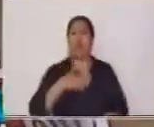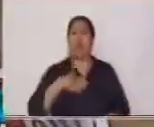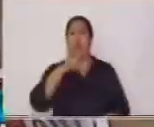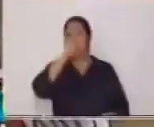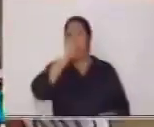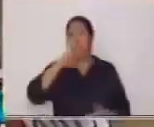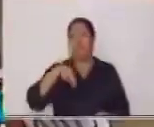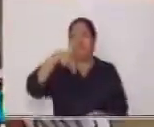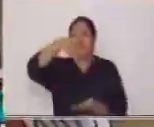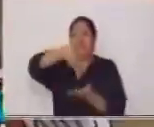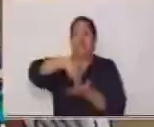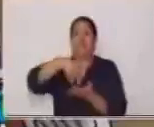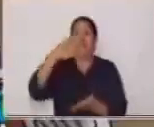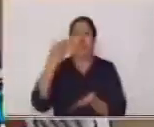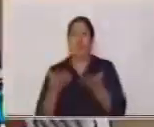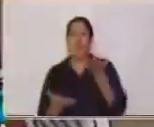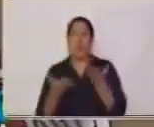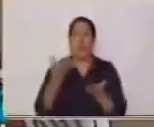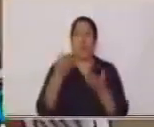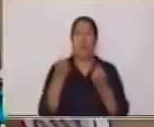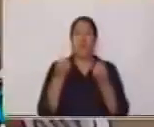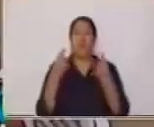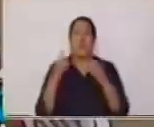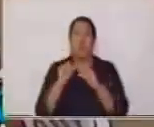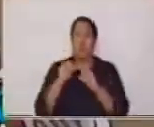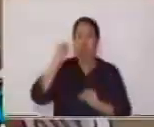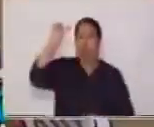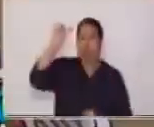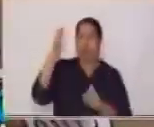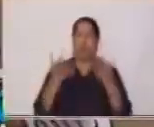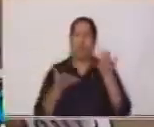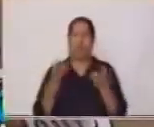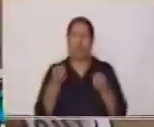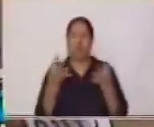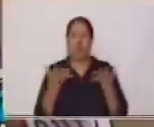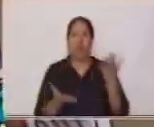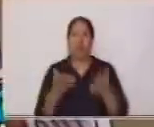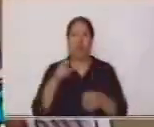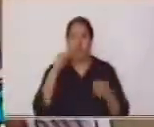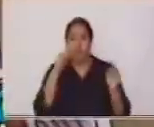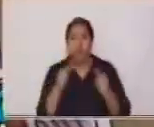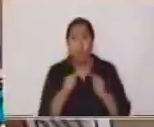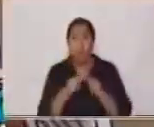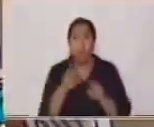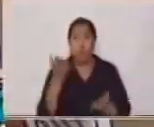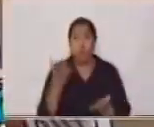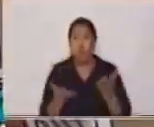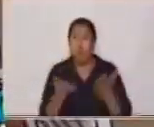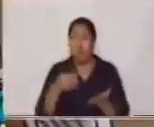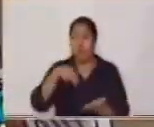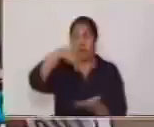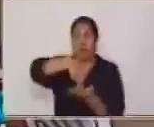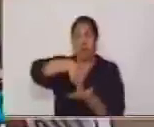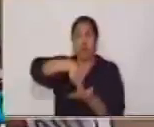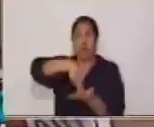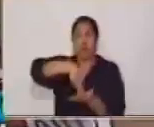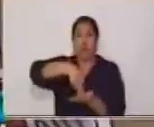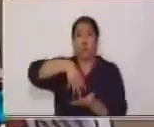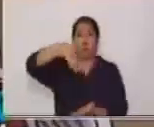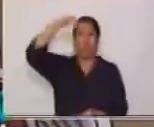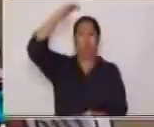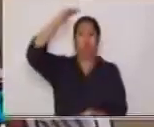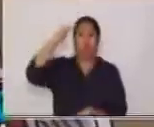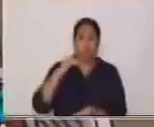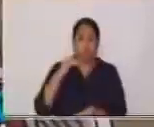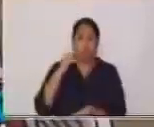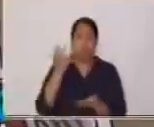para saber cuánto mido y cuánto peso. ¿Conoces la balanza? Es el instrumento en el que están viendo si el niño ya creció, si ya subió de